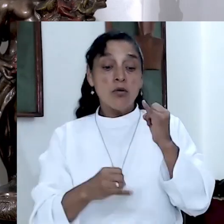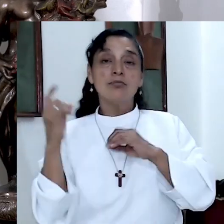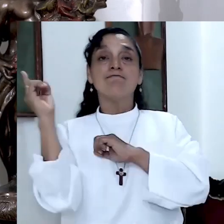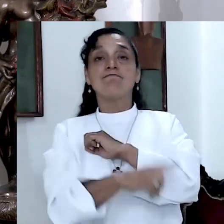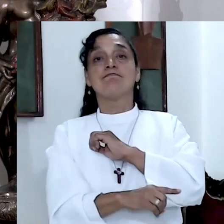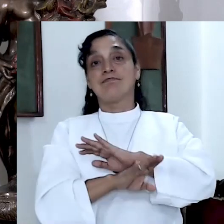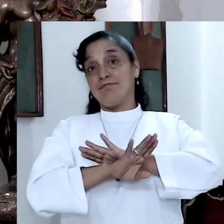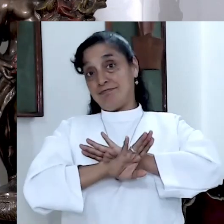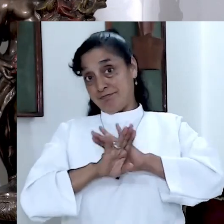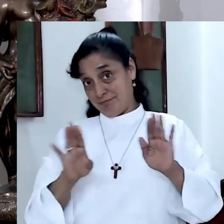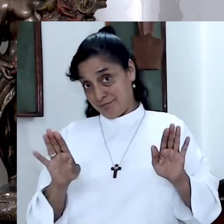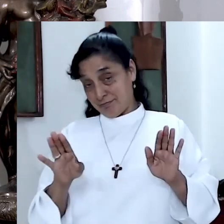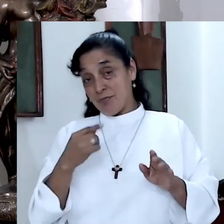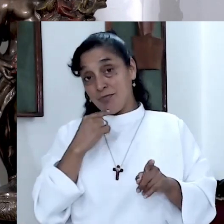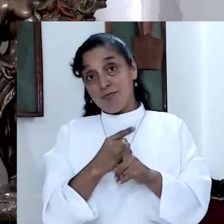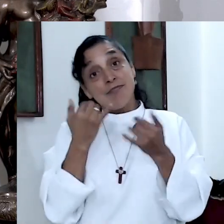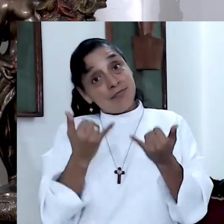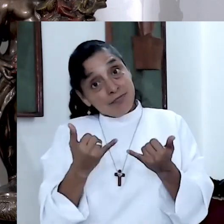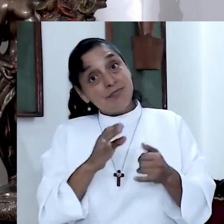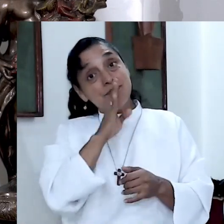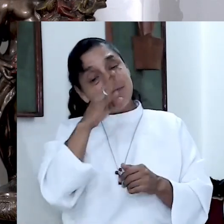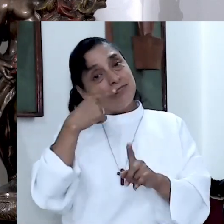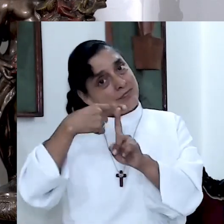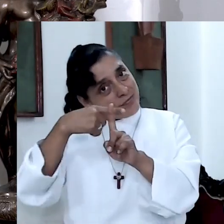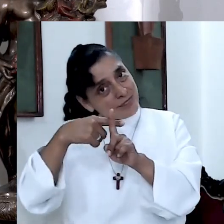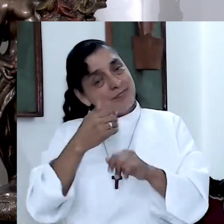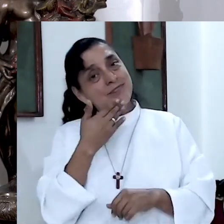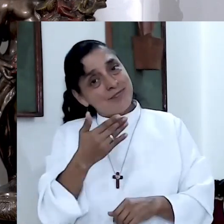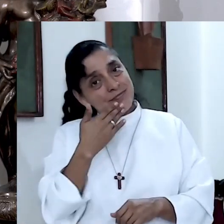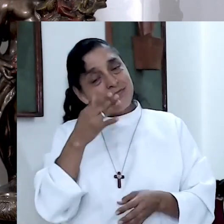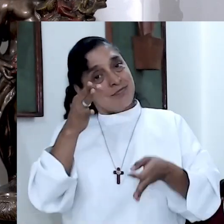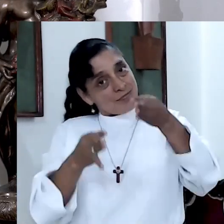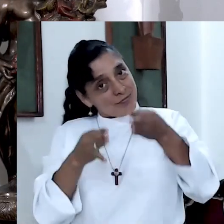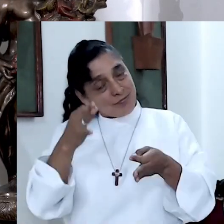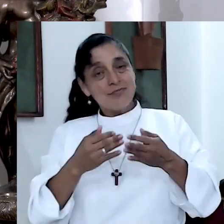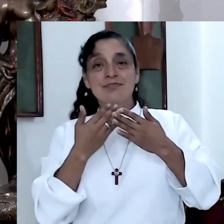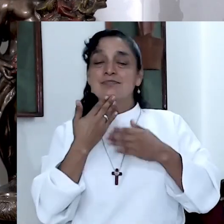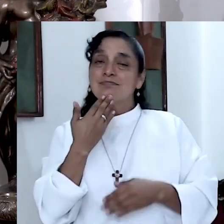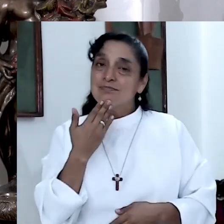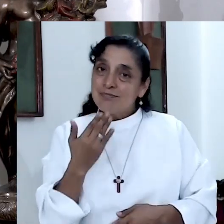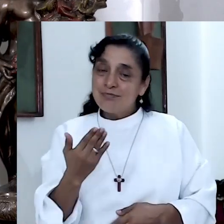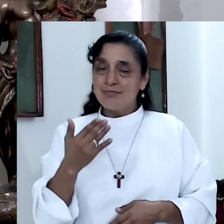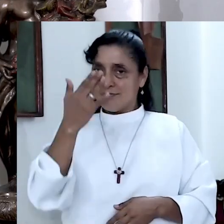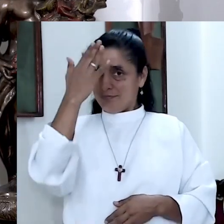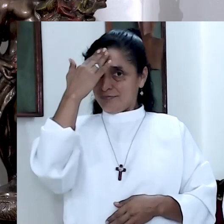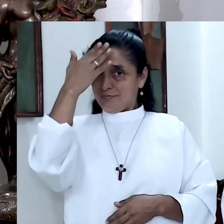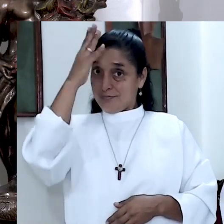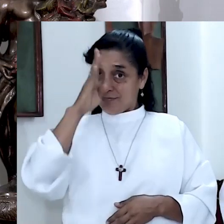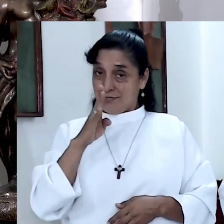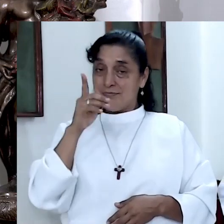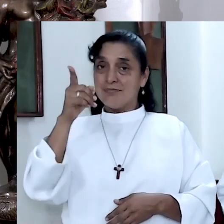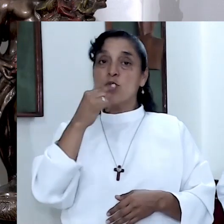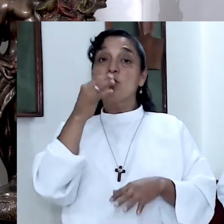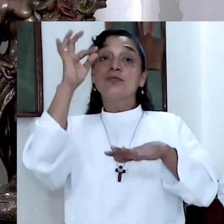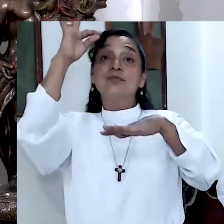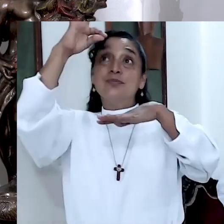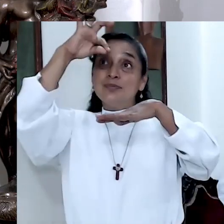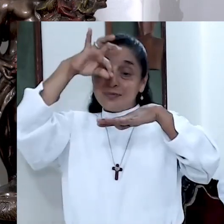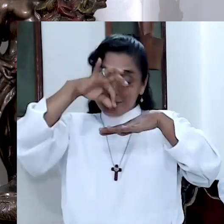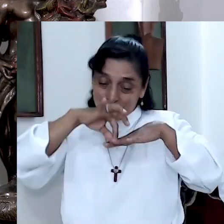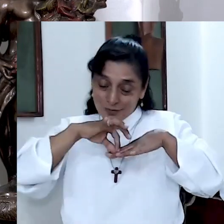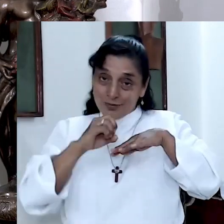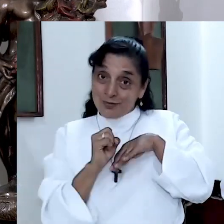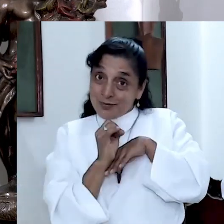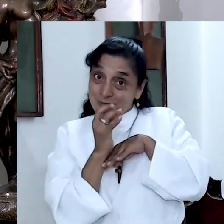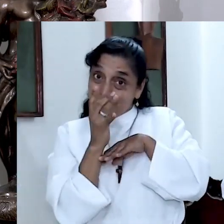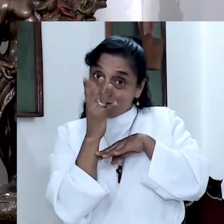pocas palabras, a obrar siempre bien, en justicia, en bondad, sabiendo que esa semilla, que ese trigo,